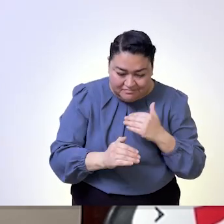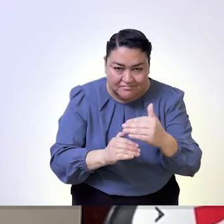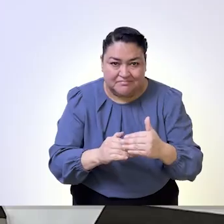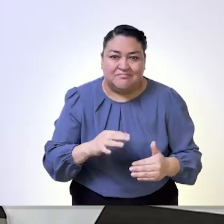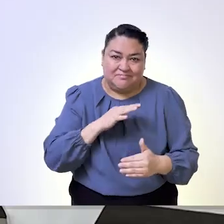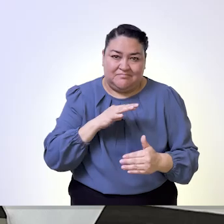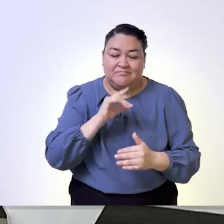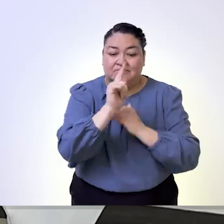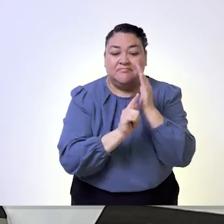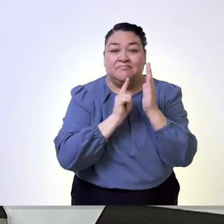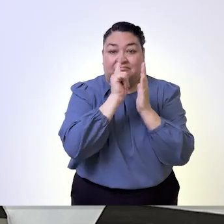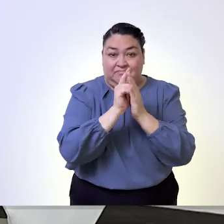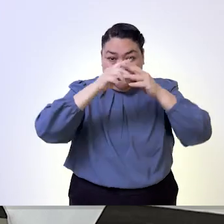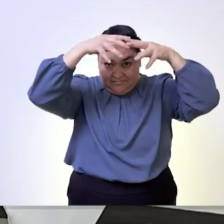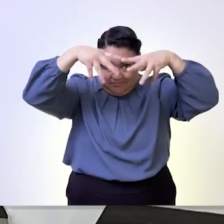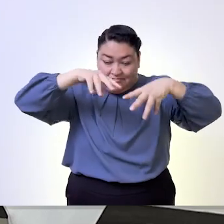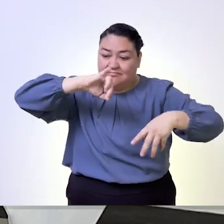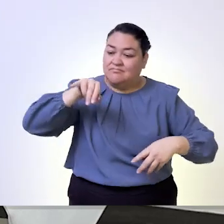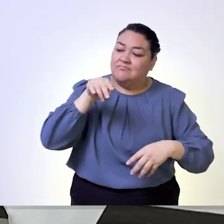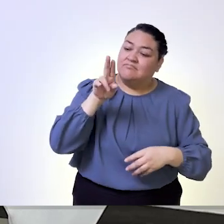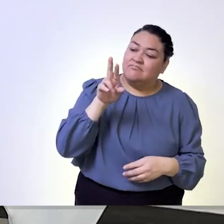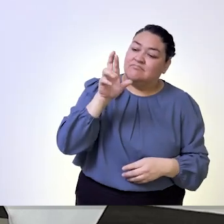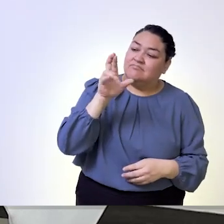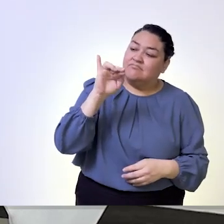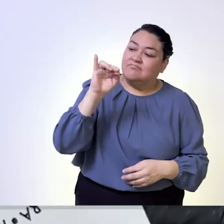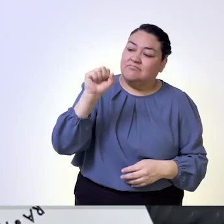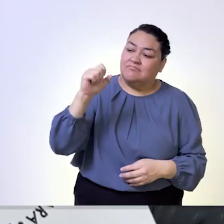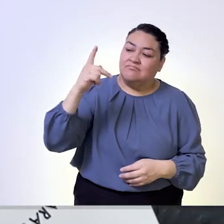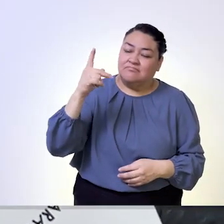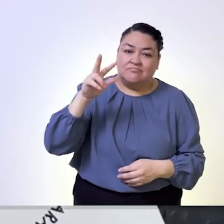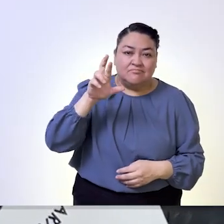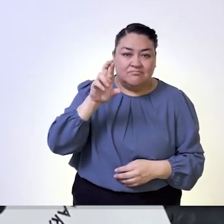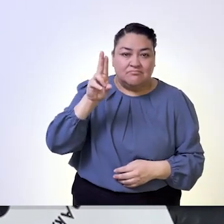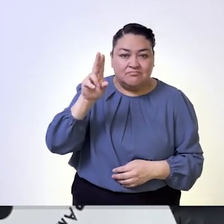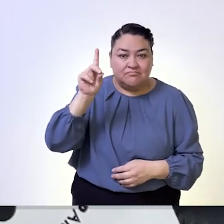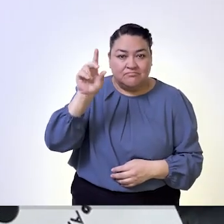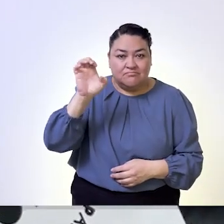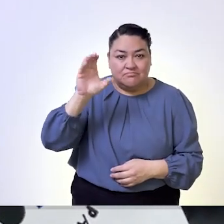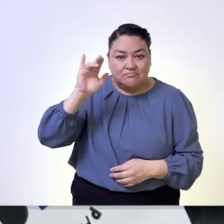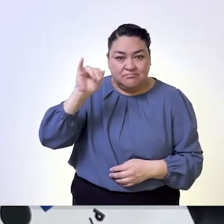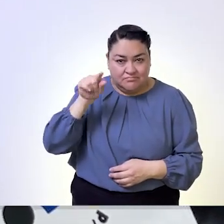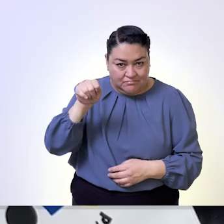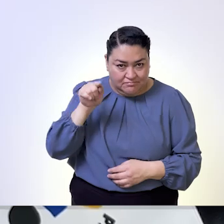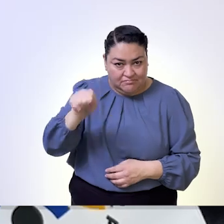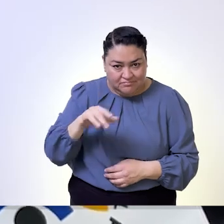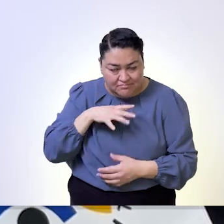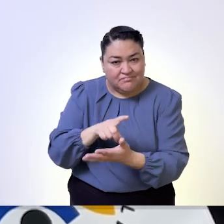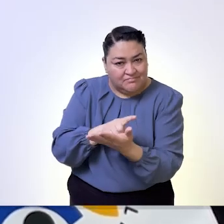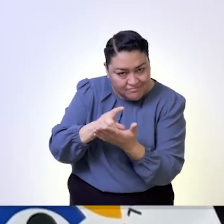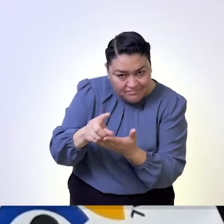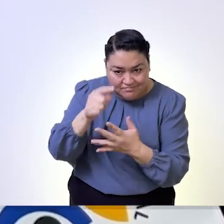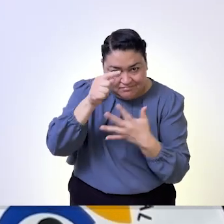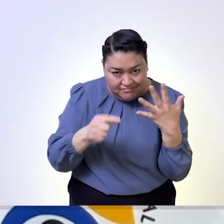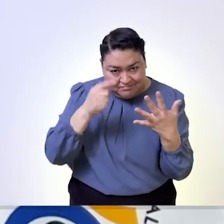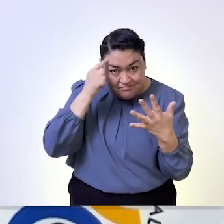antidiscriminatorio pues se encuentra en la jurisprudencia, en los casos de litigio, en donde pues finalmente ha sido un